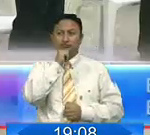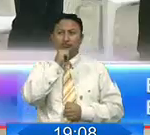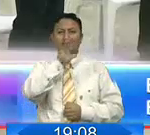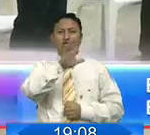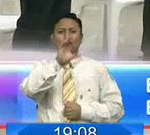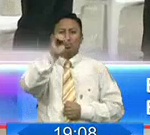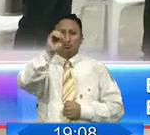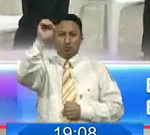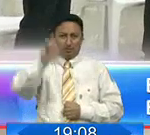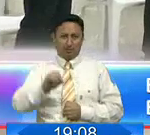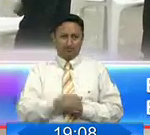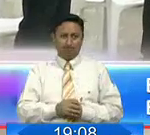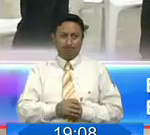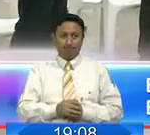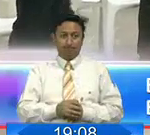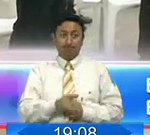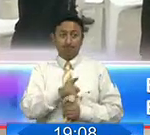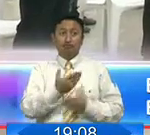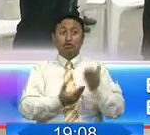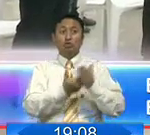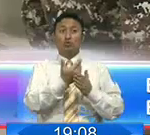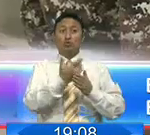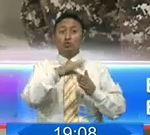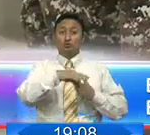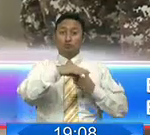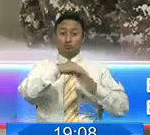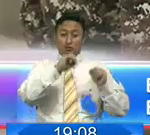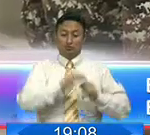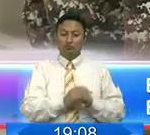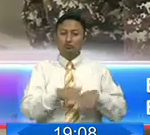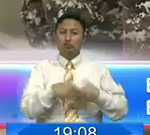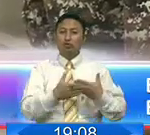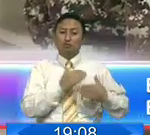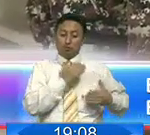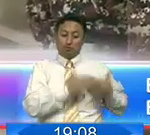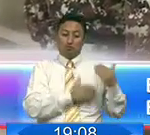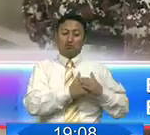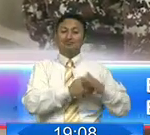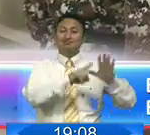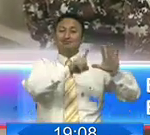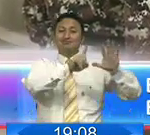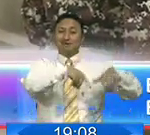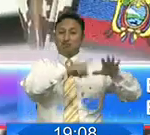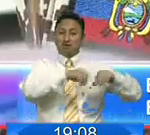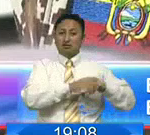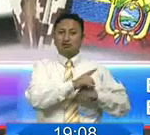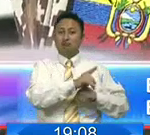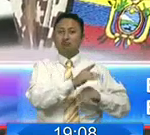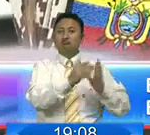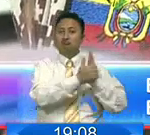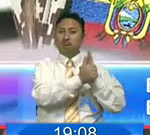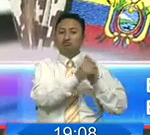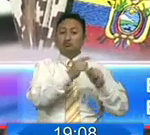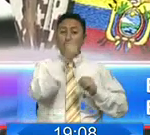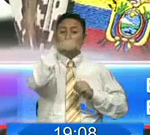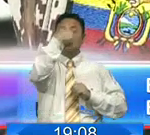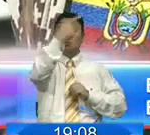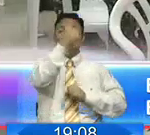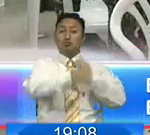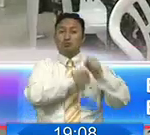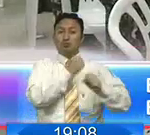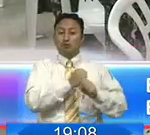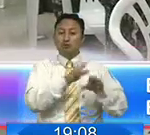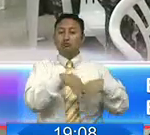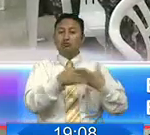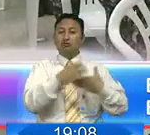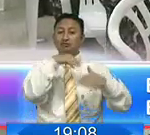50%. La preparación de los nuevos agentes penitenciarios será a través de un proceso de 6 meses, es decir, que el próximo año su trabajo estará enfocado